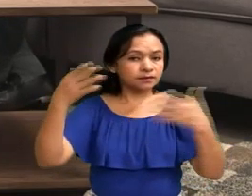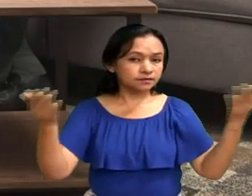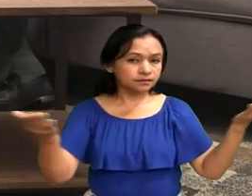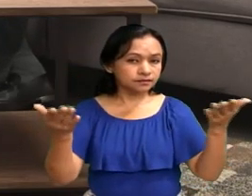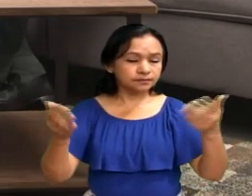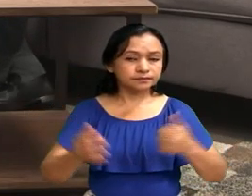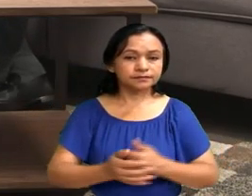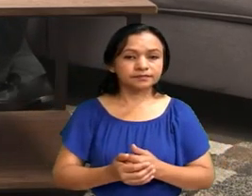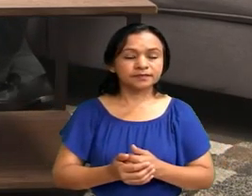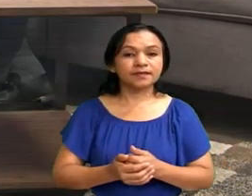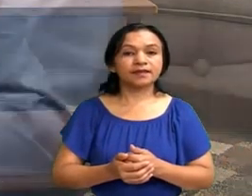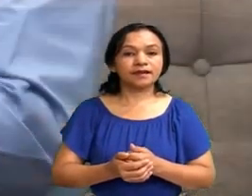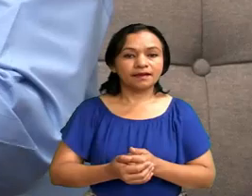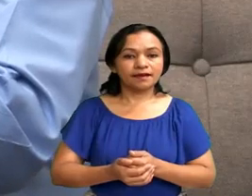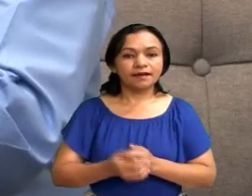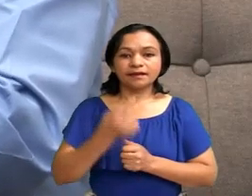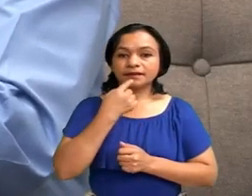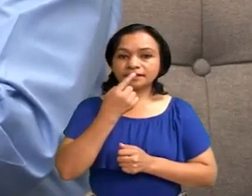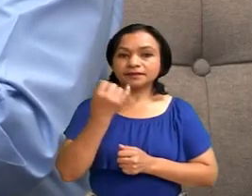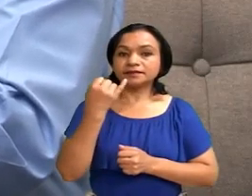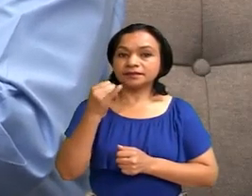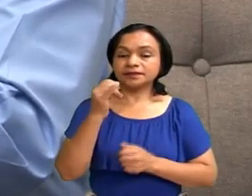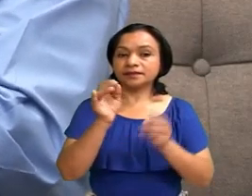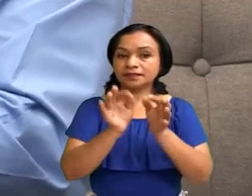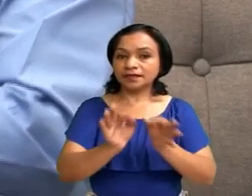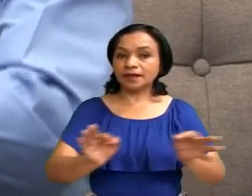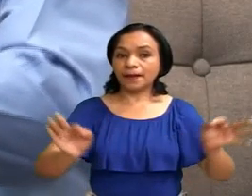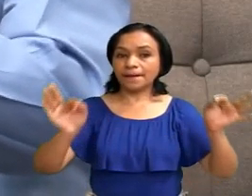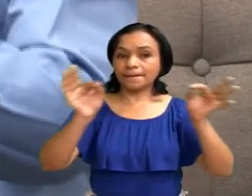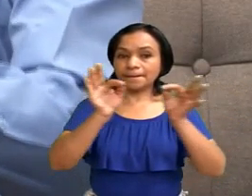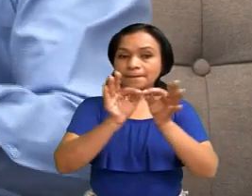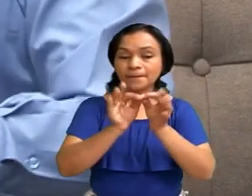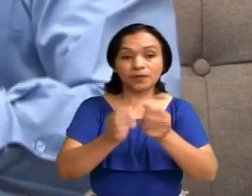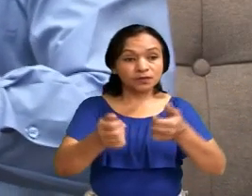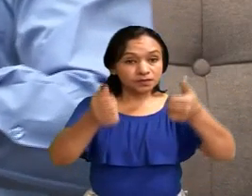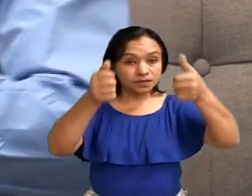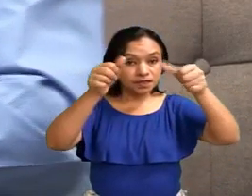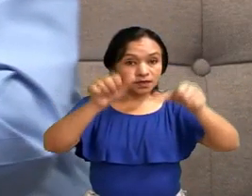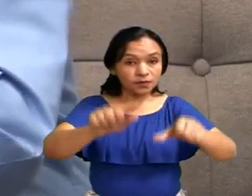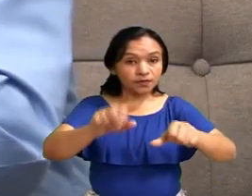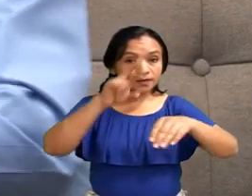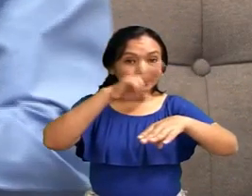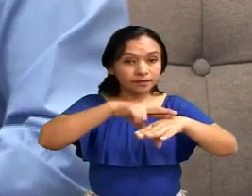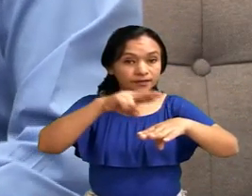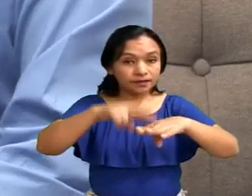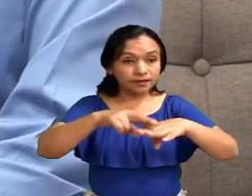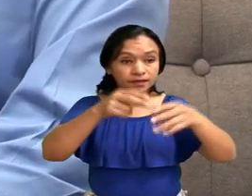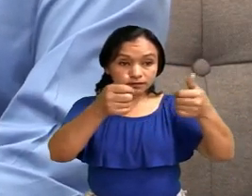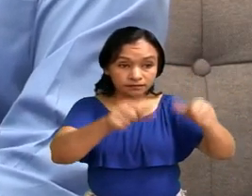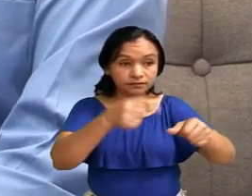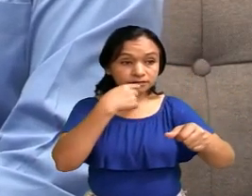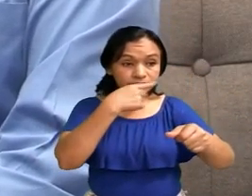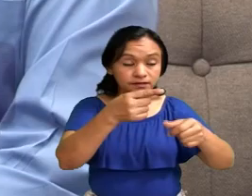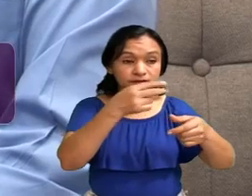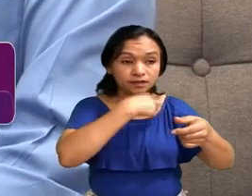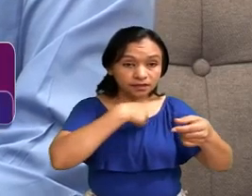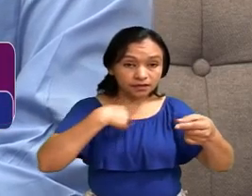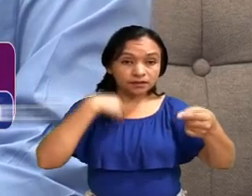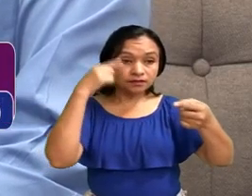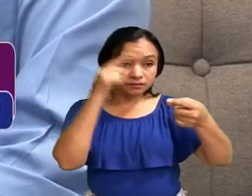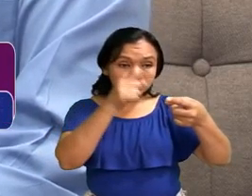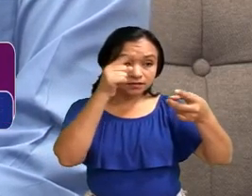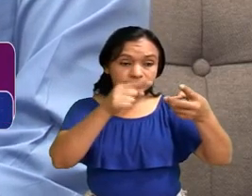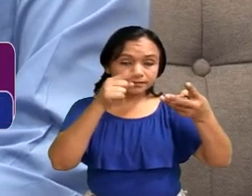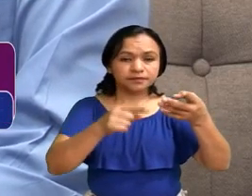es importante cuando se definen, como dicen, las reglas del juego desde el inicio, entonces las cosas después marchan bien. Okay. ¿Qué es lo que